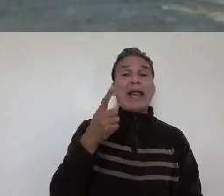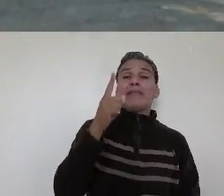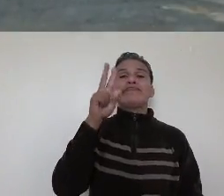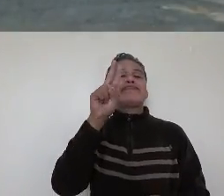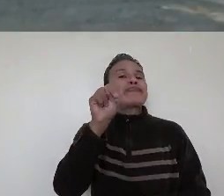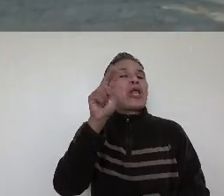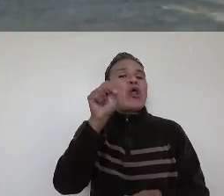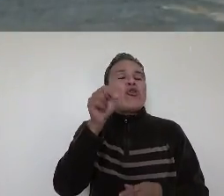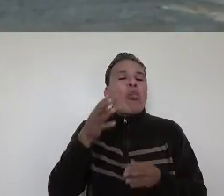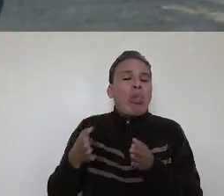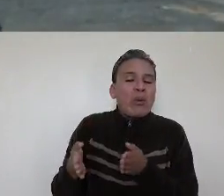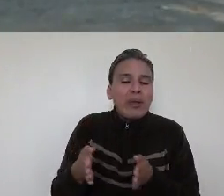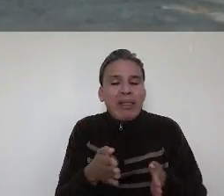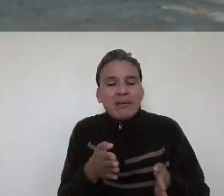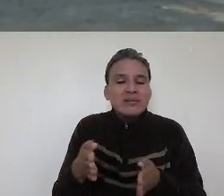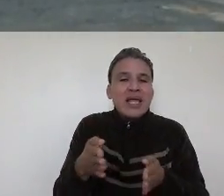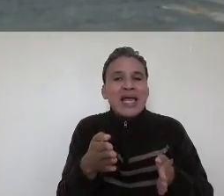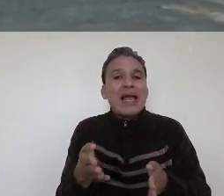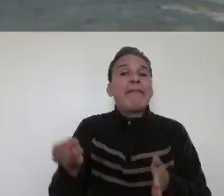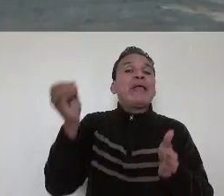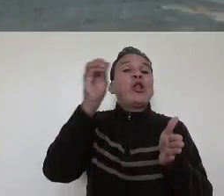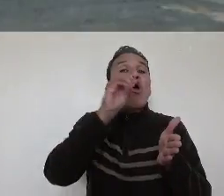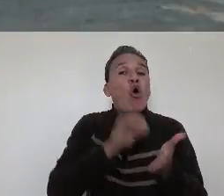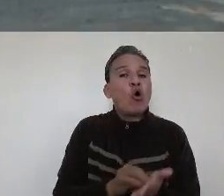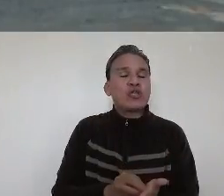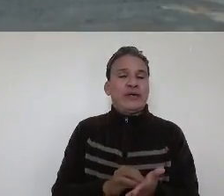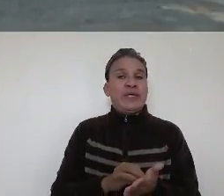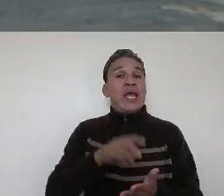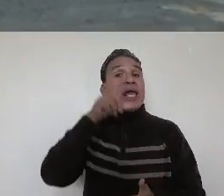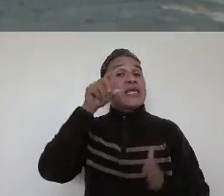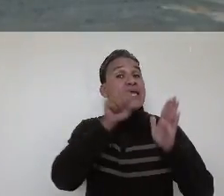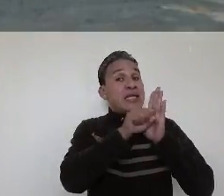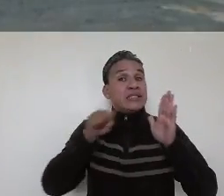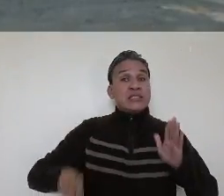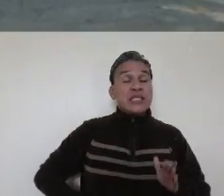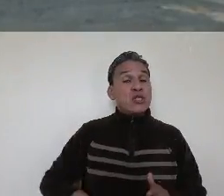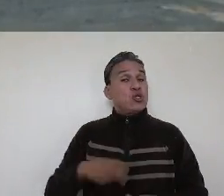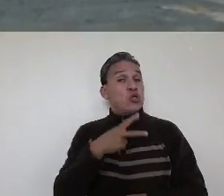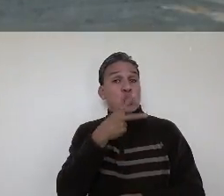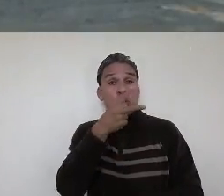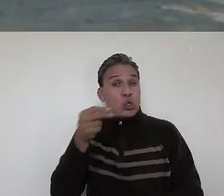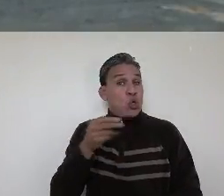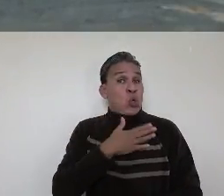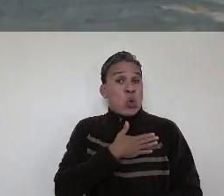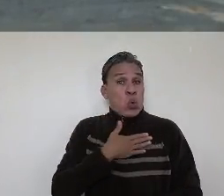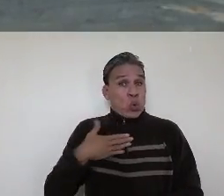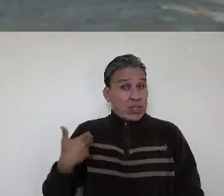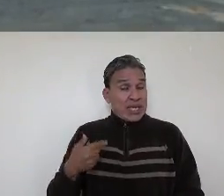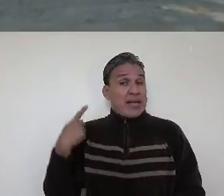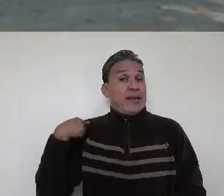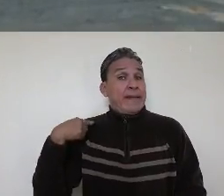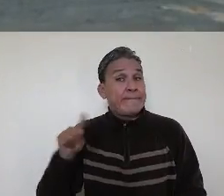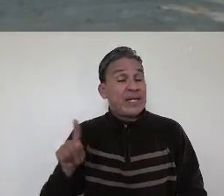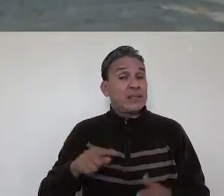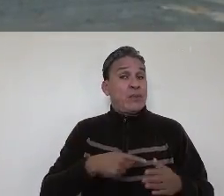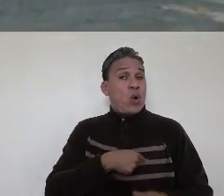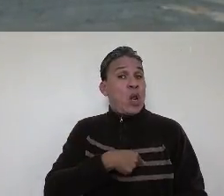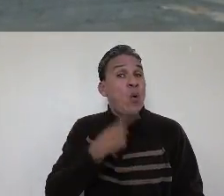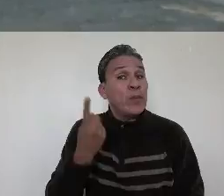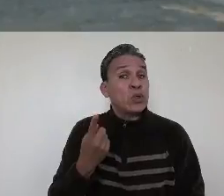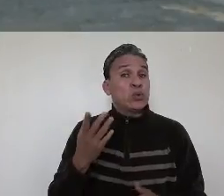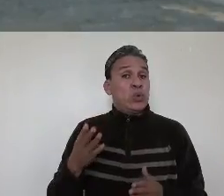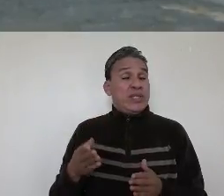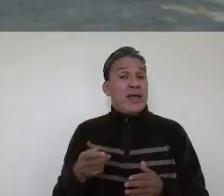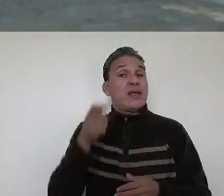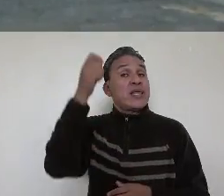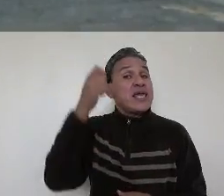que perdamos la oportunidad, ni el camino, ni el tren, ni el momento oportuno. ¿Y